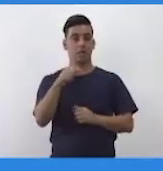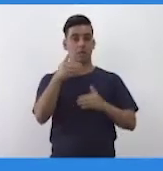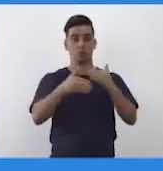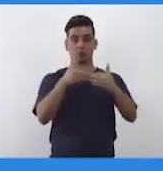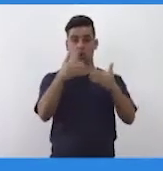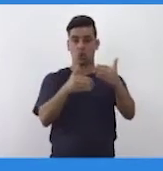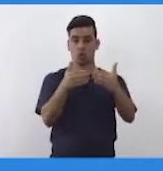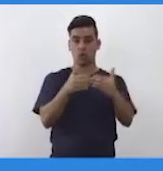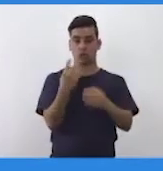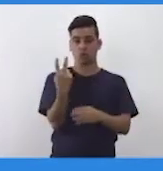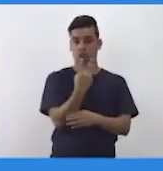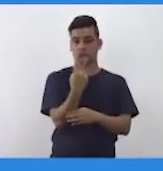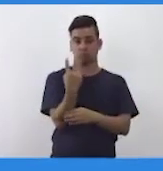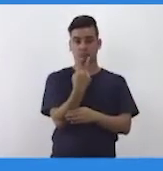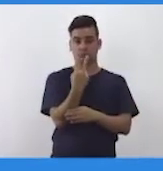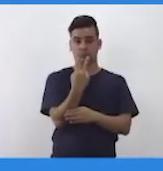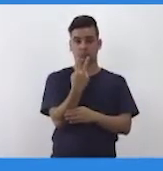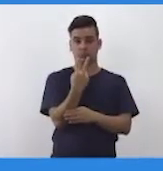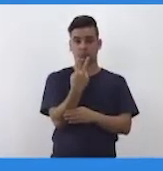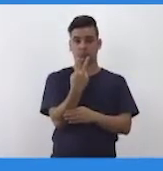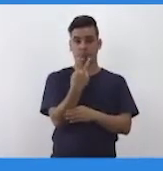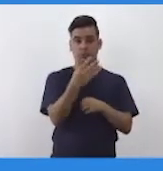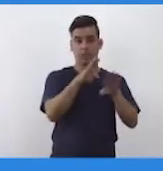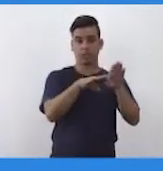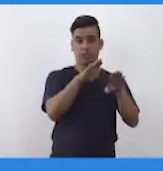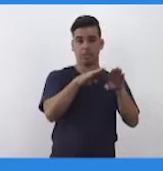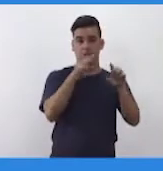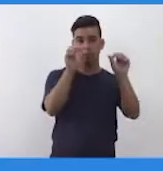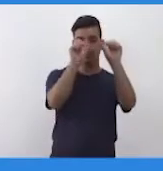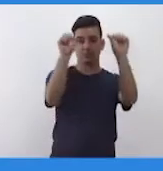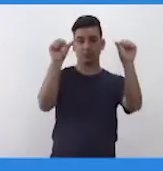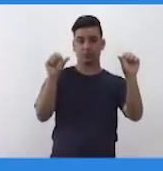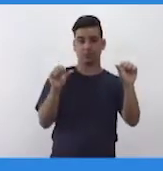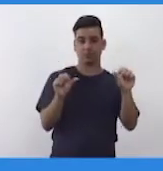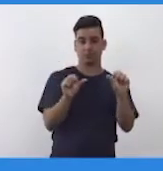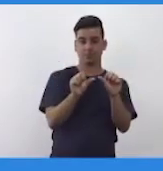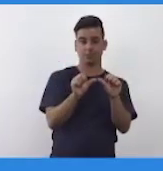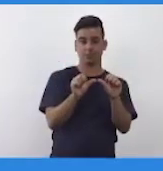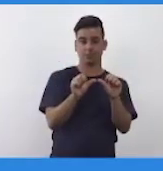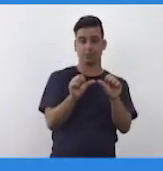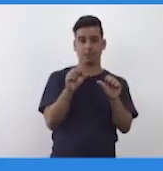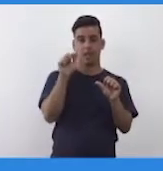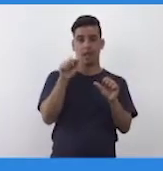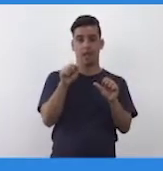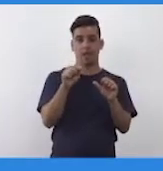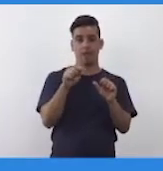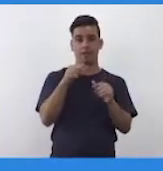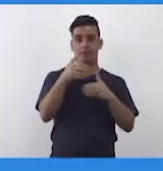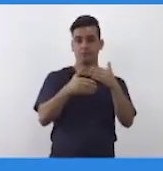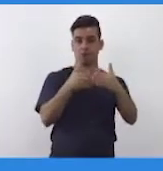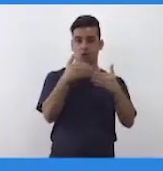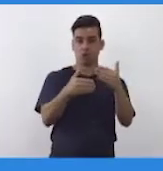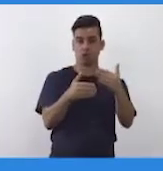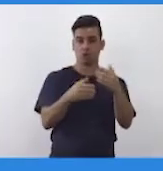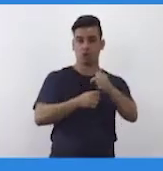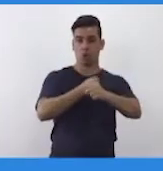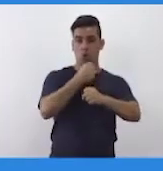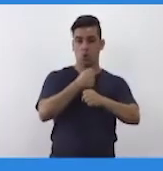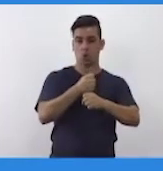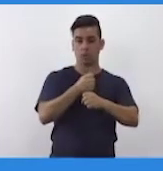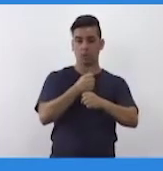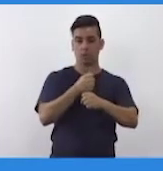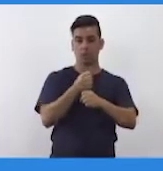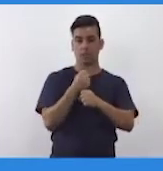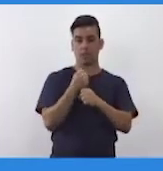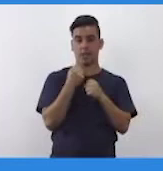es casi un ciclo de proceso donde se está utilizando la energía